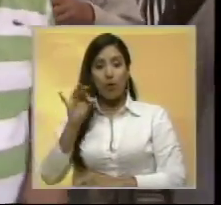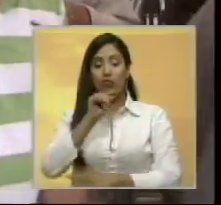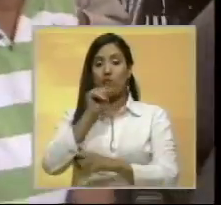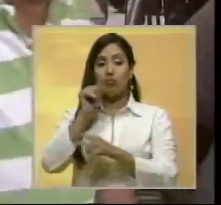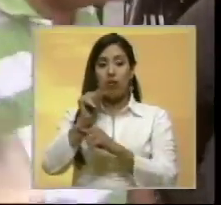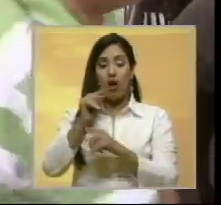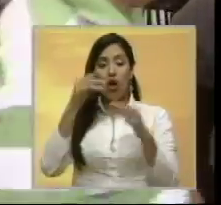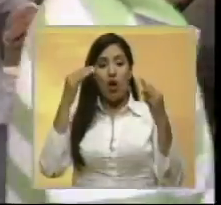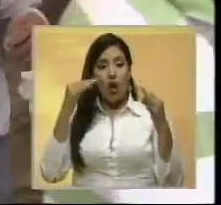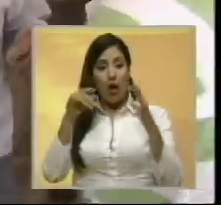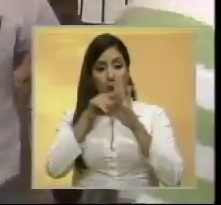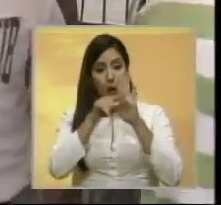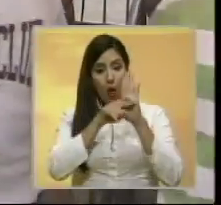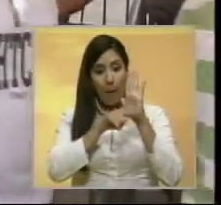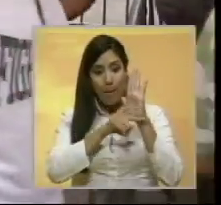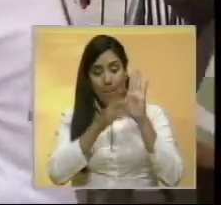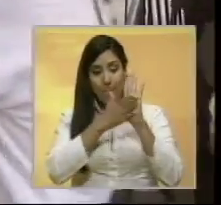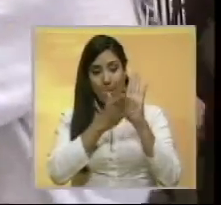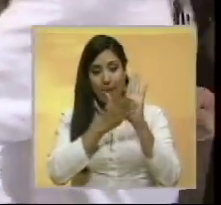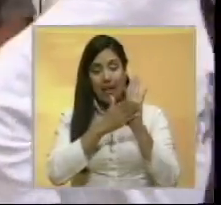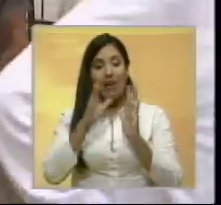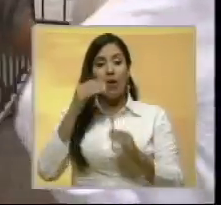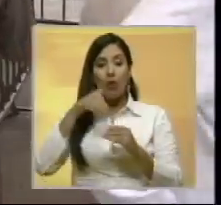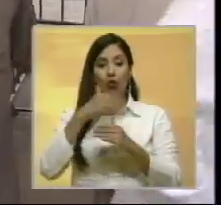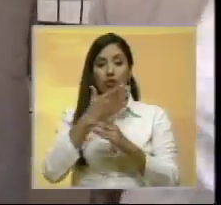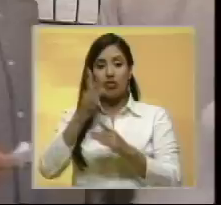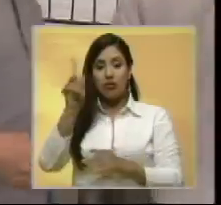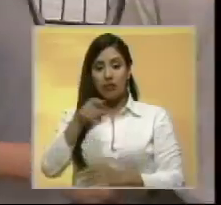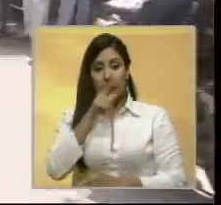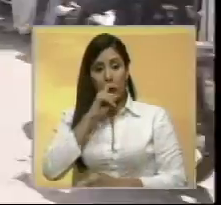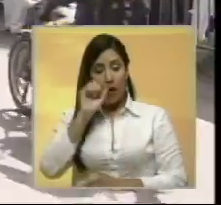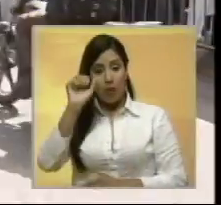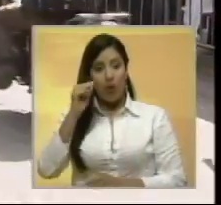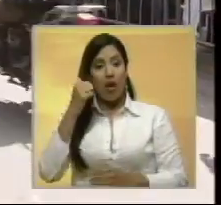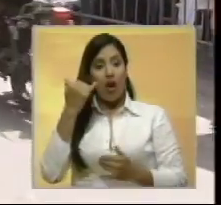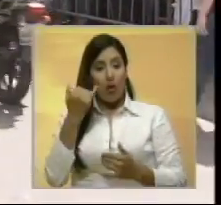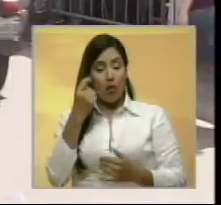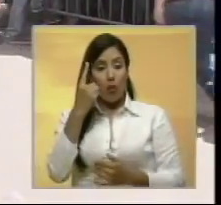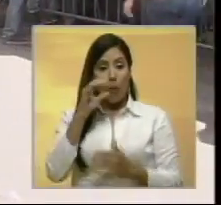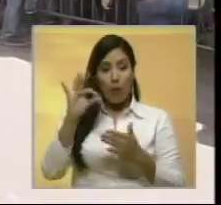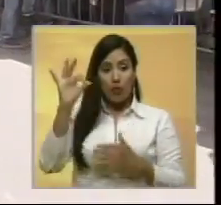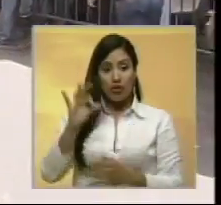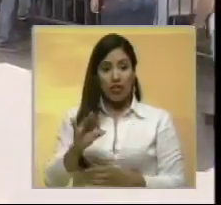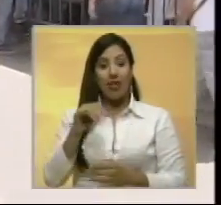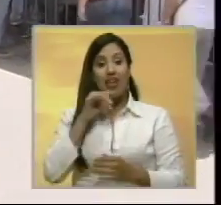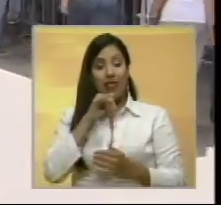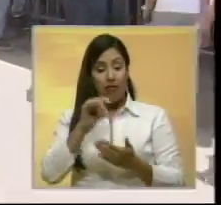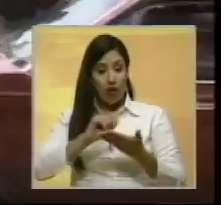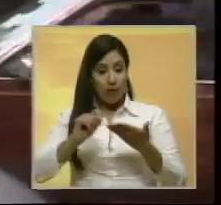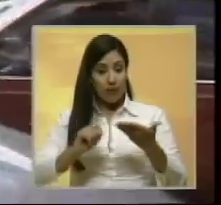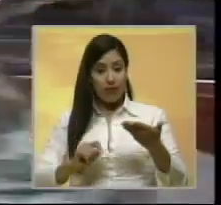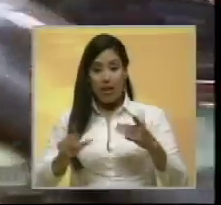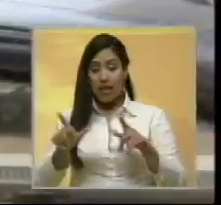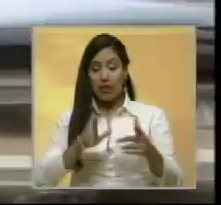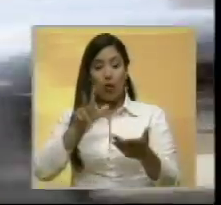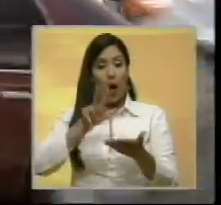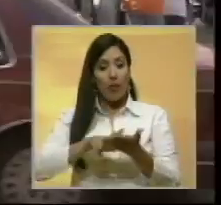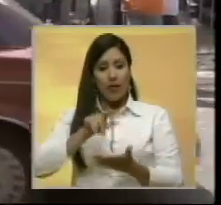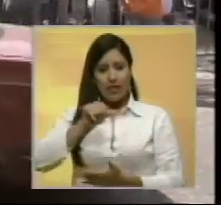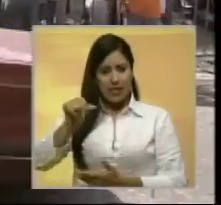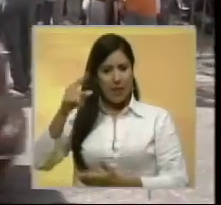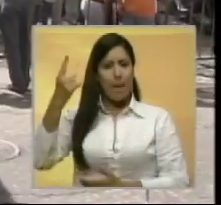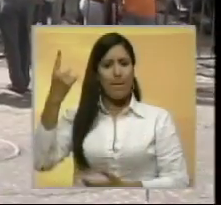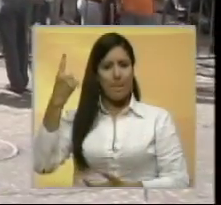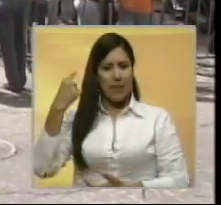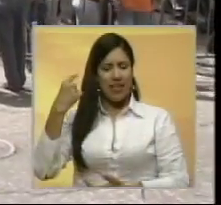exige la normativa de activación de referendos revocatorios, 1% del registro electoral. Este informe ya fue aprobado la semana